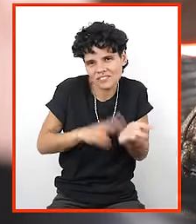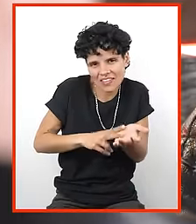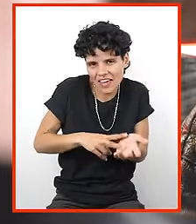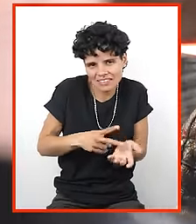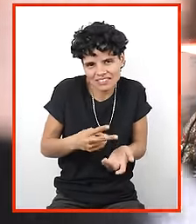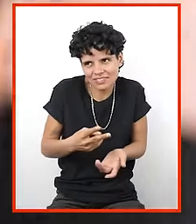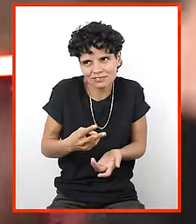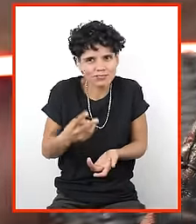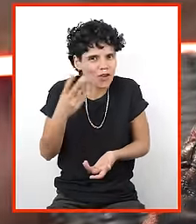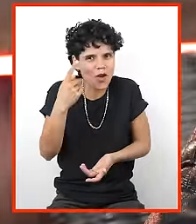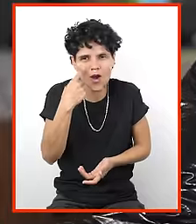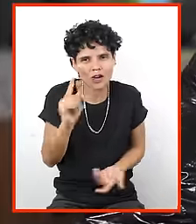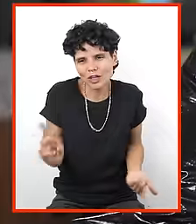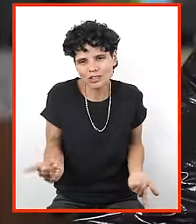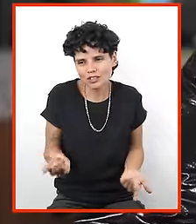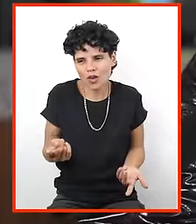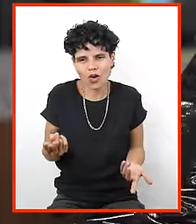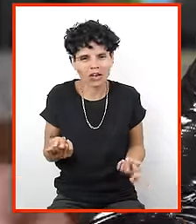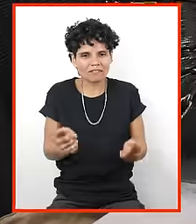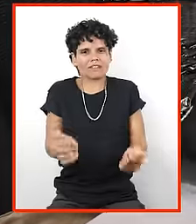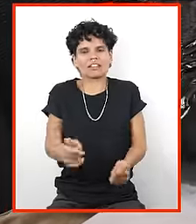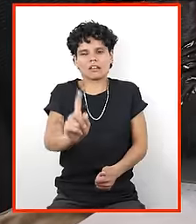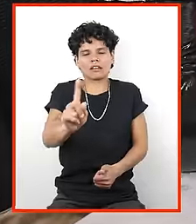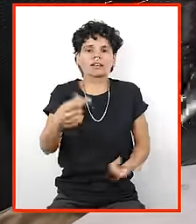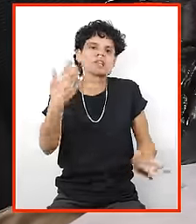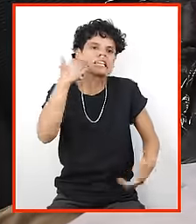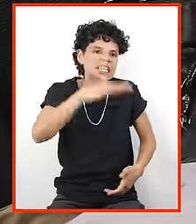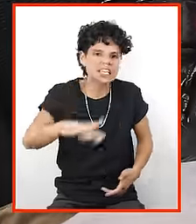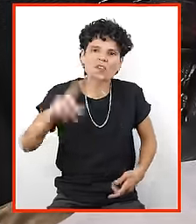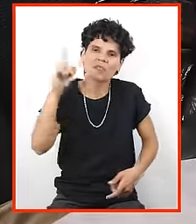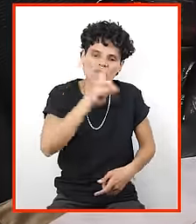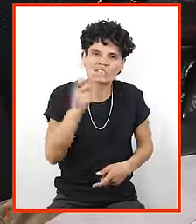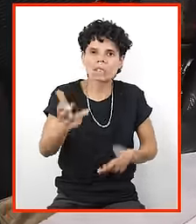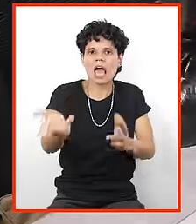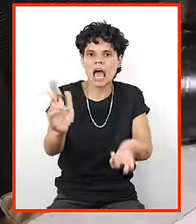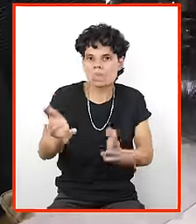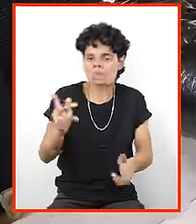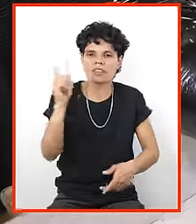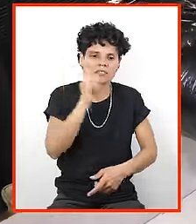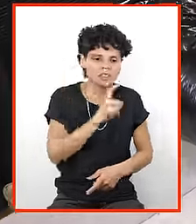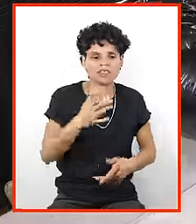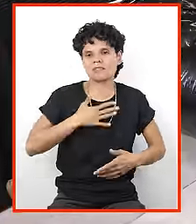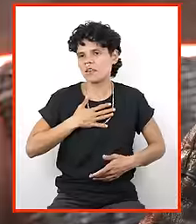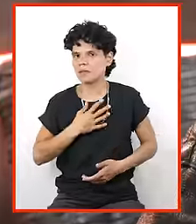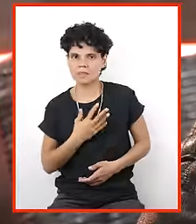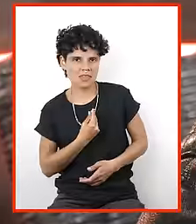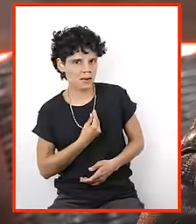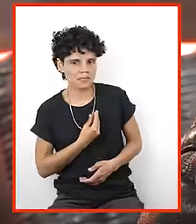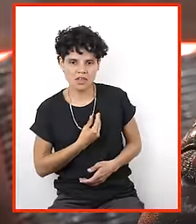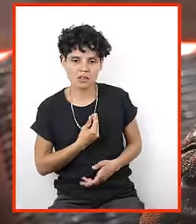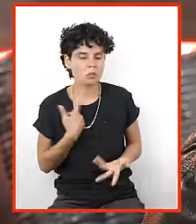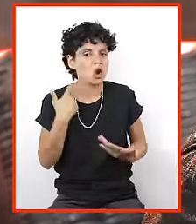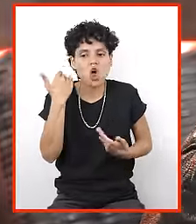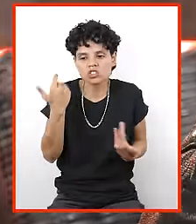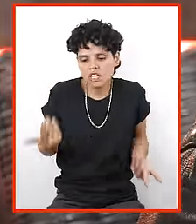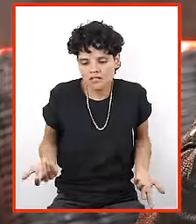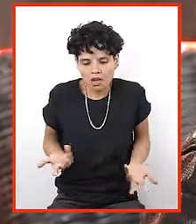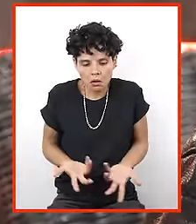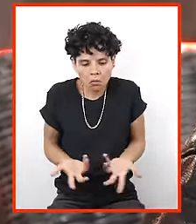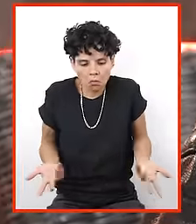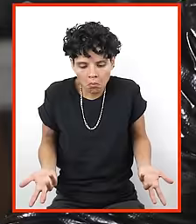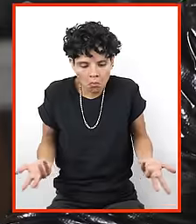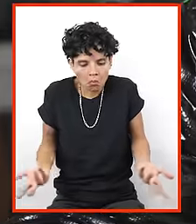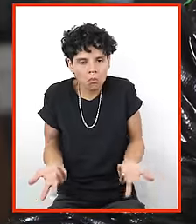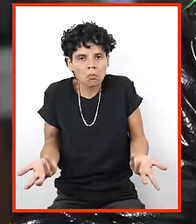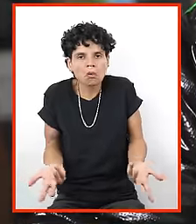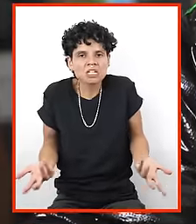casa. Creo por los niños, por todo. Bueno, imagínate, no tengo niños, pero... Y además todo armado, una locura. Pero me da miedo, porque si no la sabía usar,